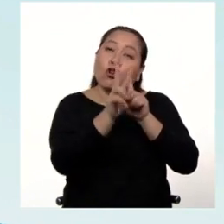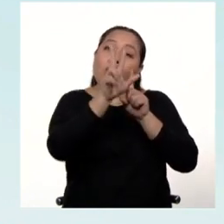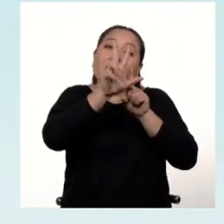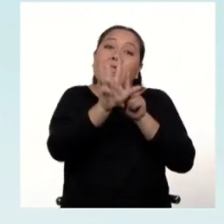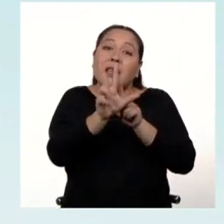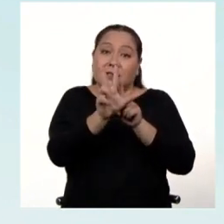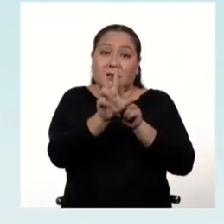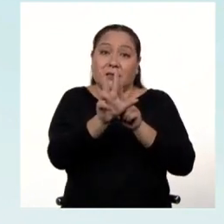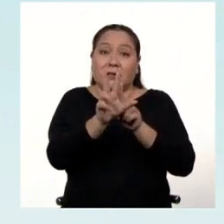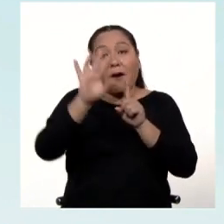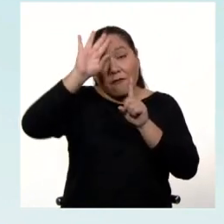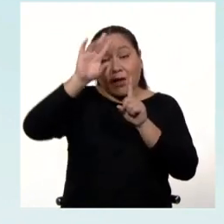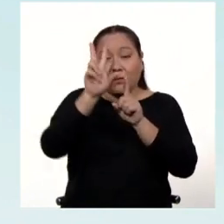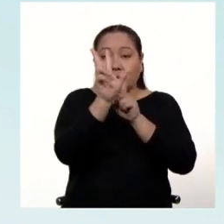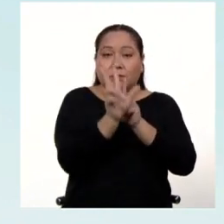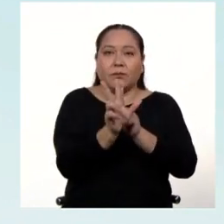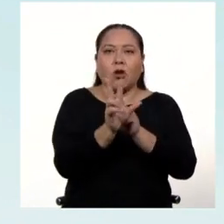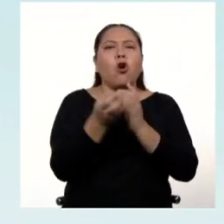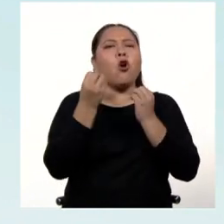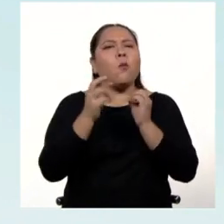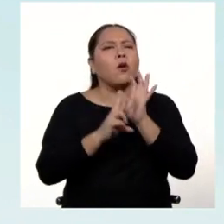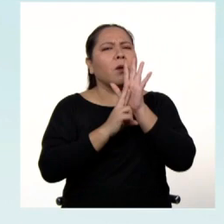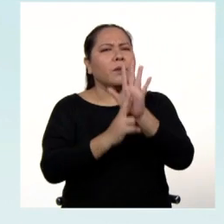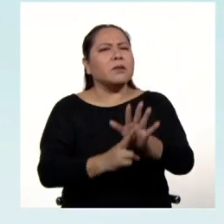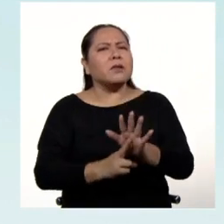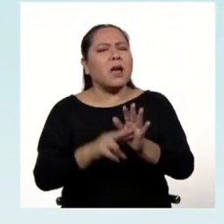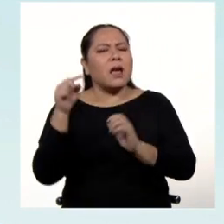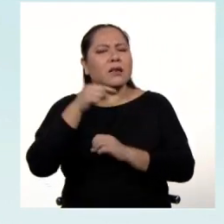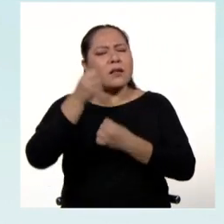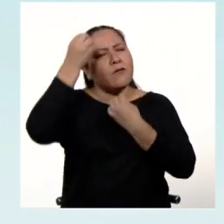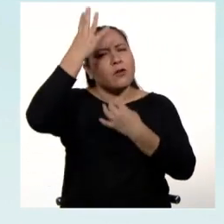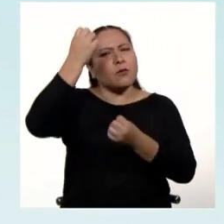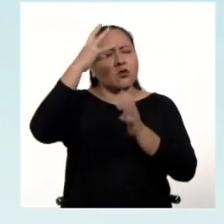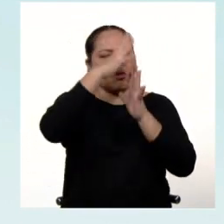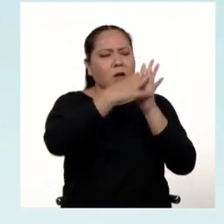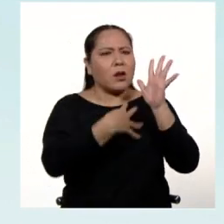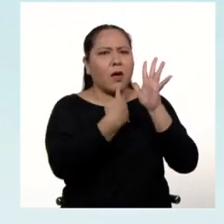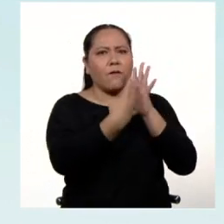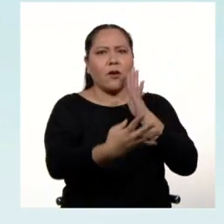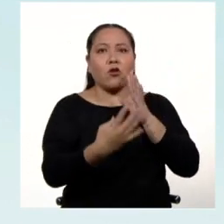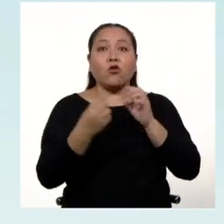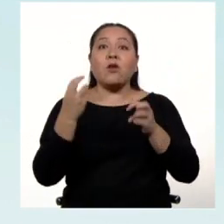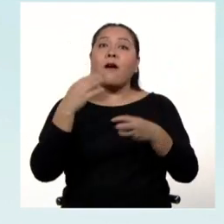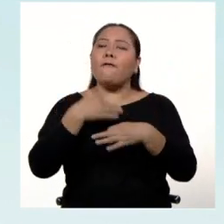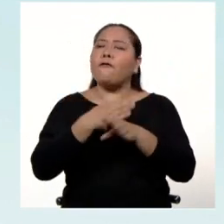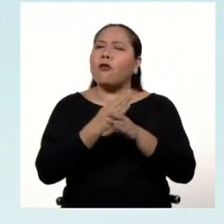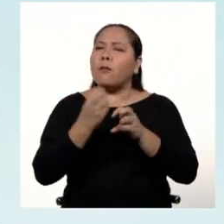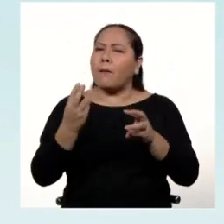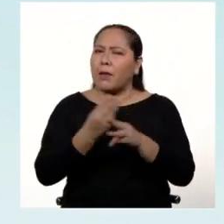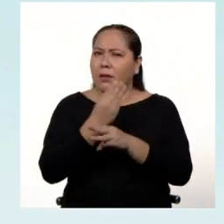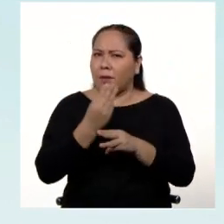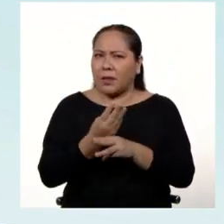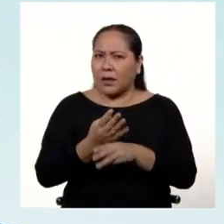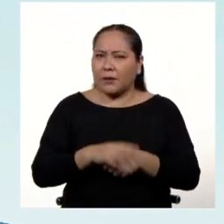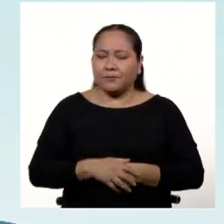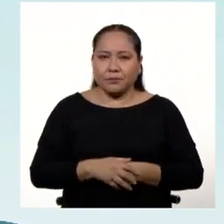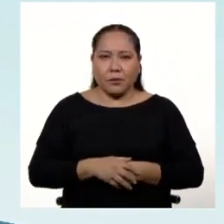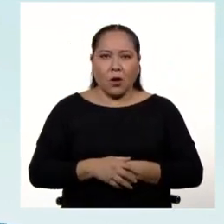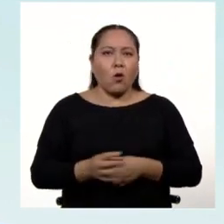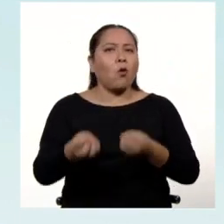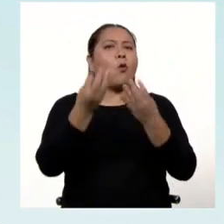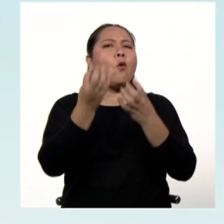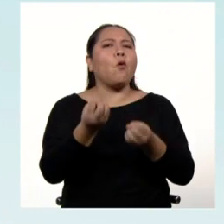¿Cómo podríamos representar esta información mediante un gráfico y una expresión matemática? ¿Hasta